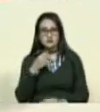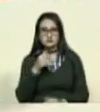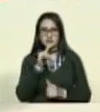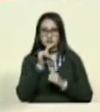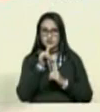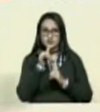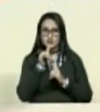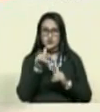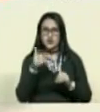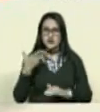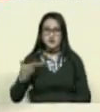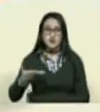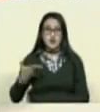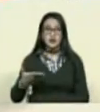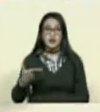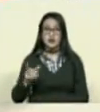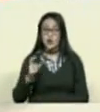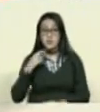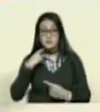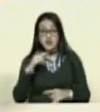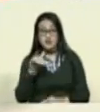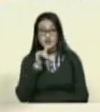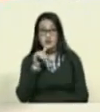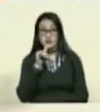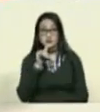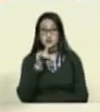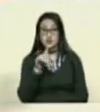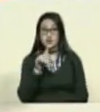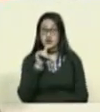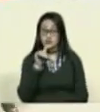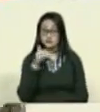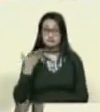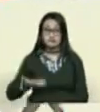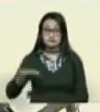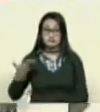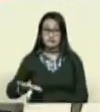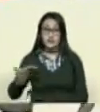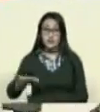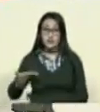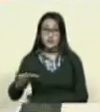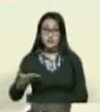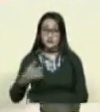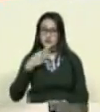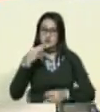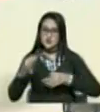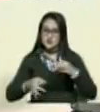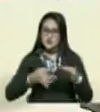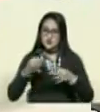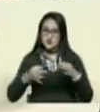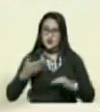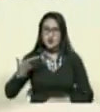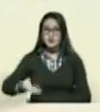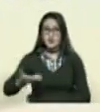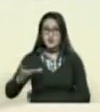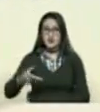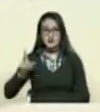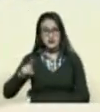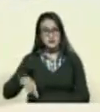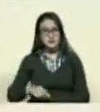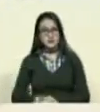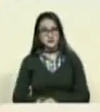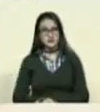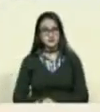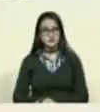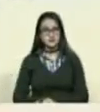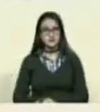la inauguración, que nadie se pierda. Anuncios candentes, candentes y explicaciones candentes también. General en